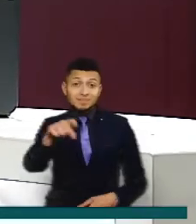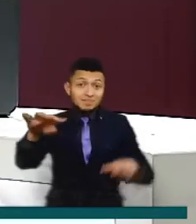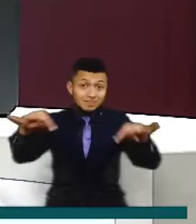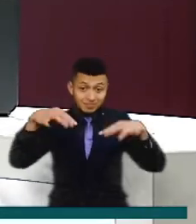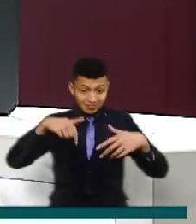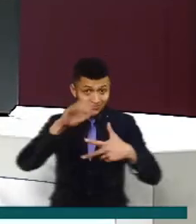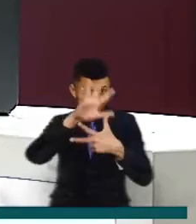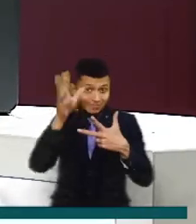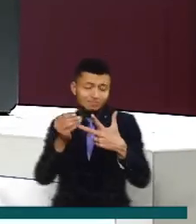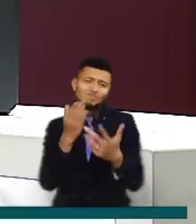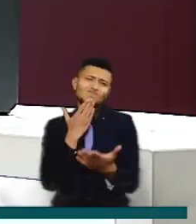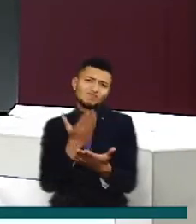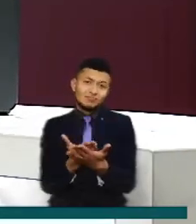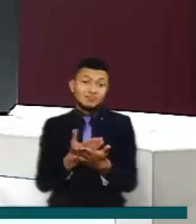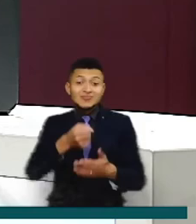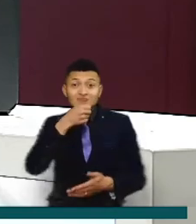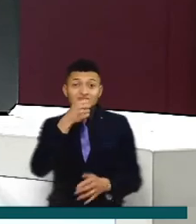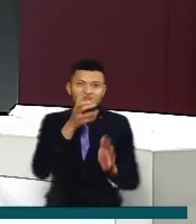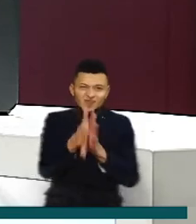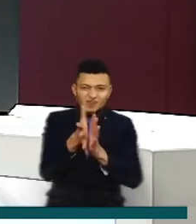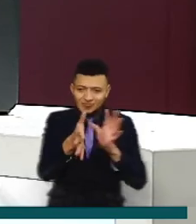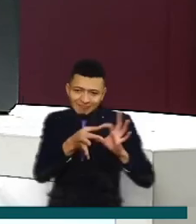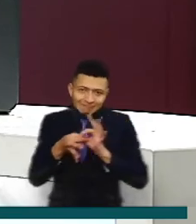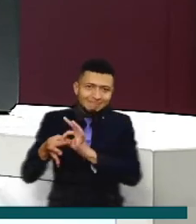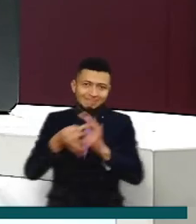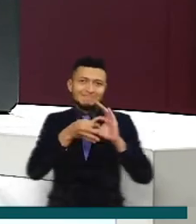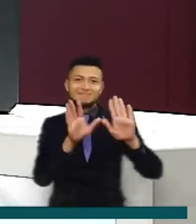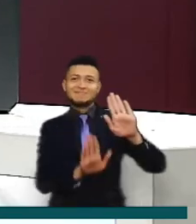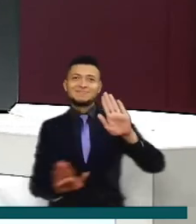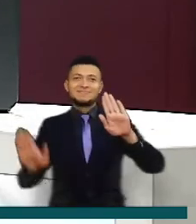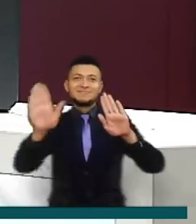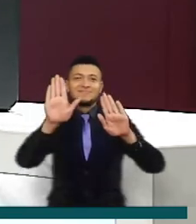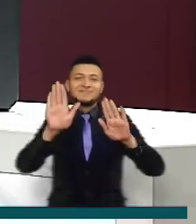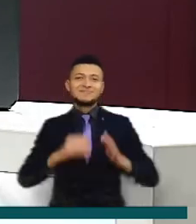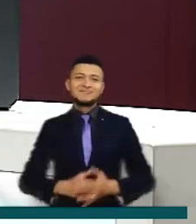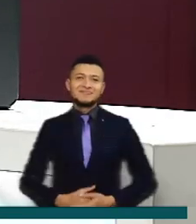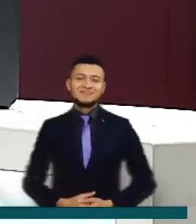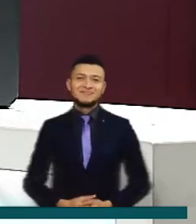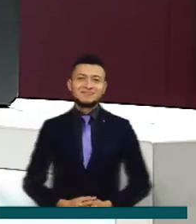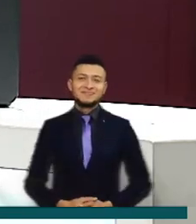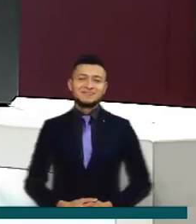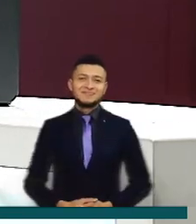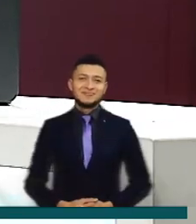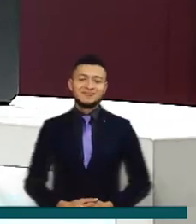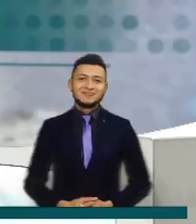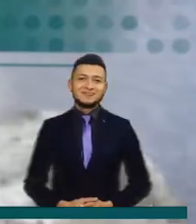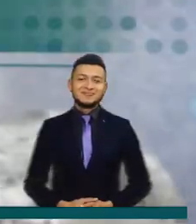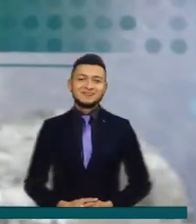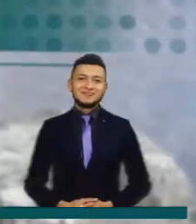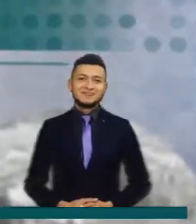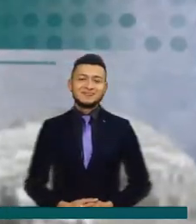Gracias por continuar con nosotros en Enlace 13, el informativo que une a nuestras regiones.